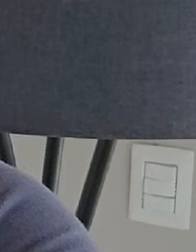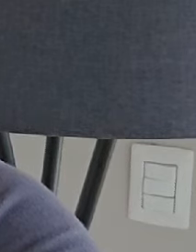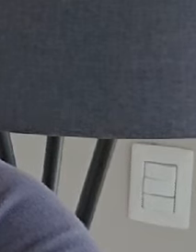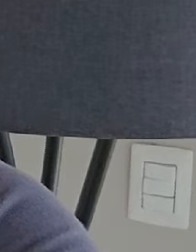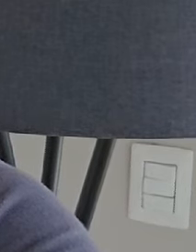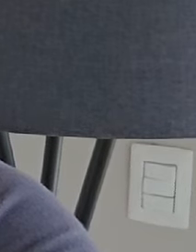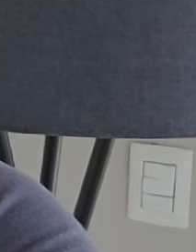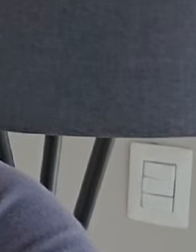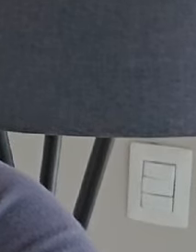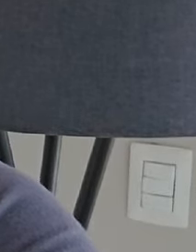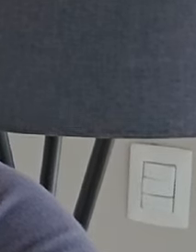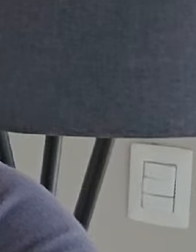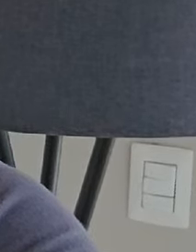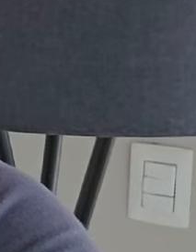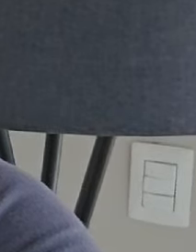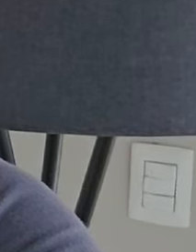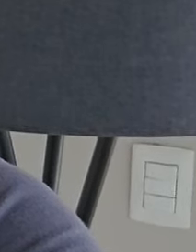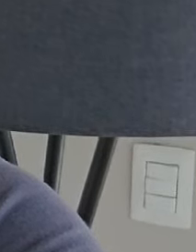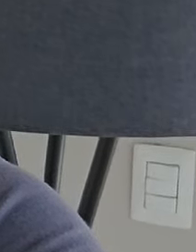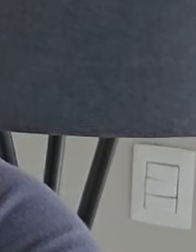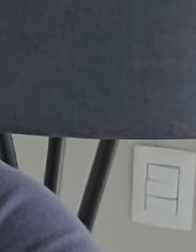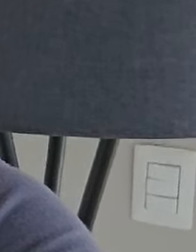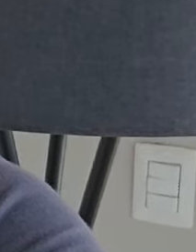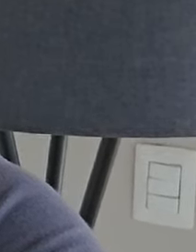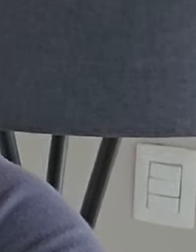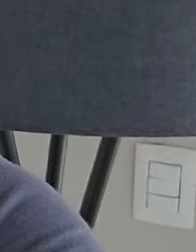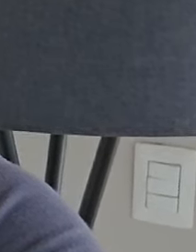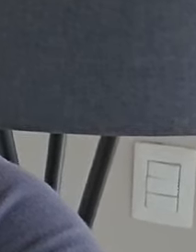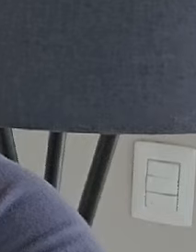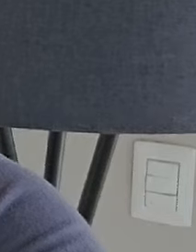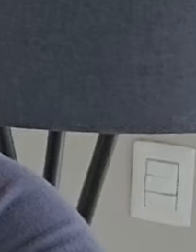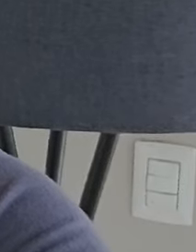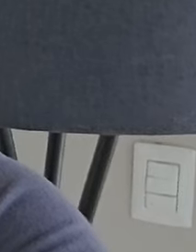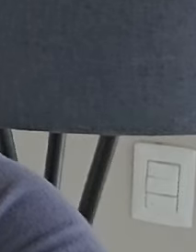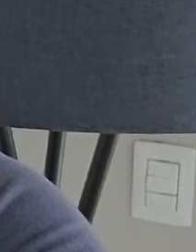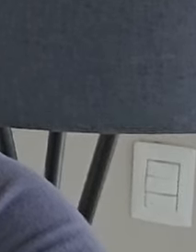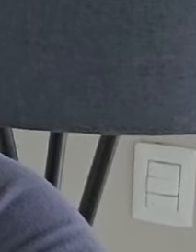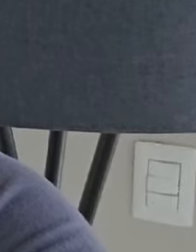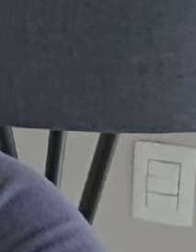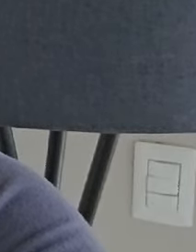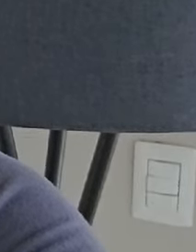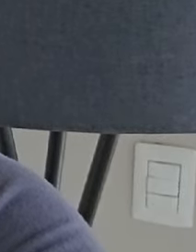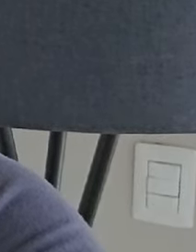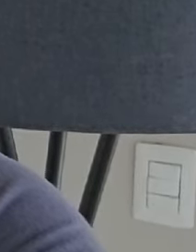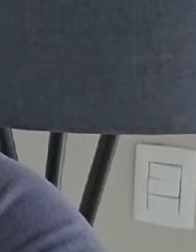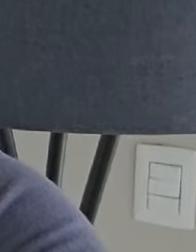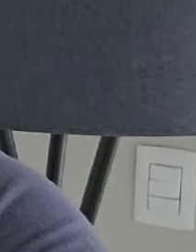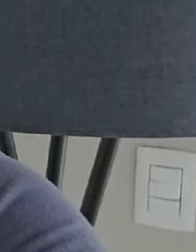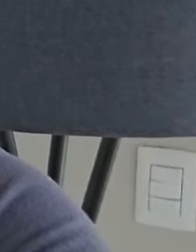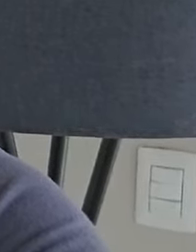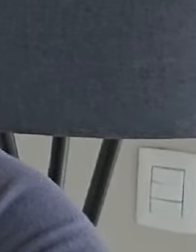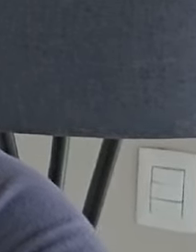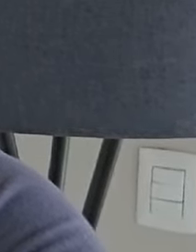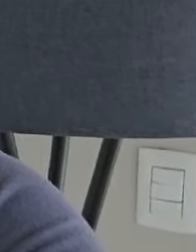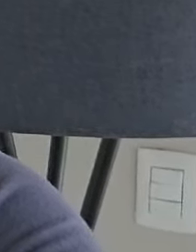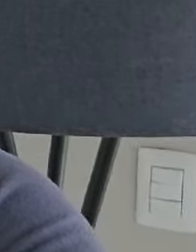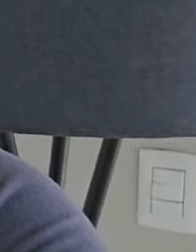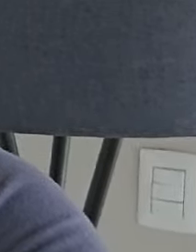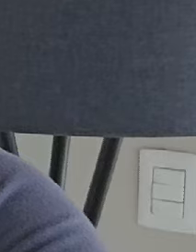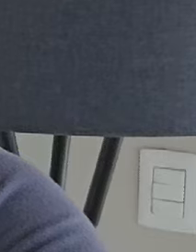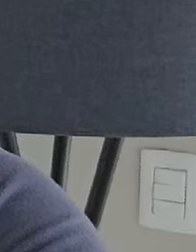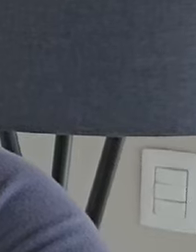andan ya de plano descaradamente mintiendo, tratando de generar miedo. Así que es importante estos desmentidos que se